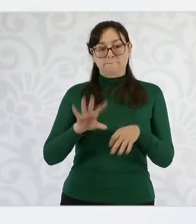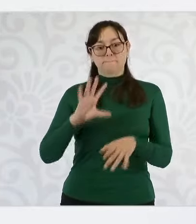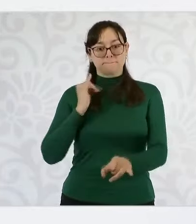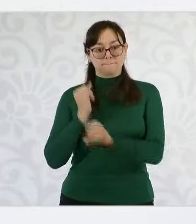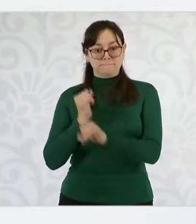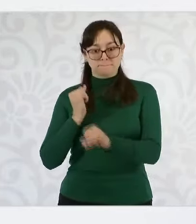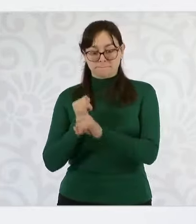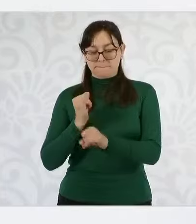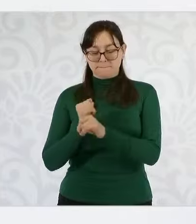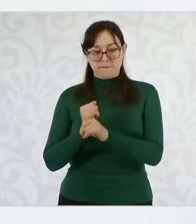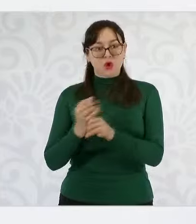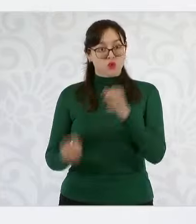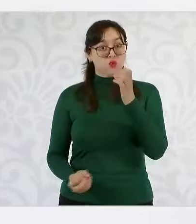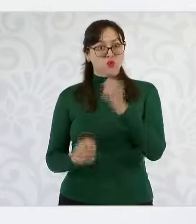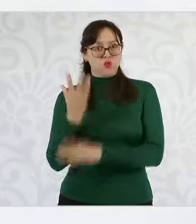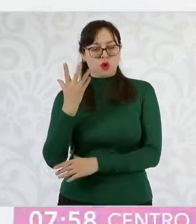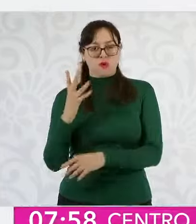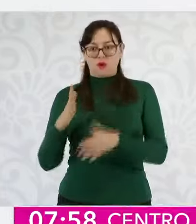Transformación Digital.